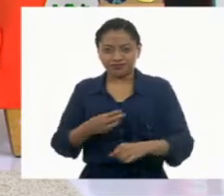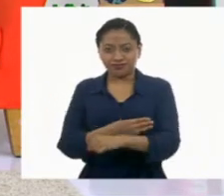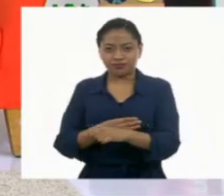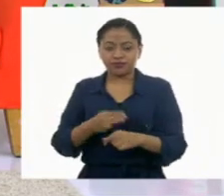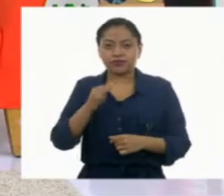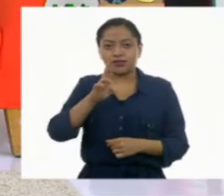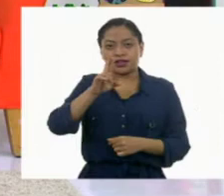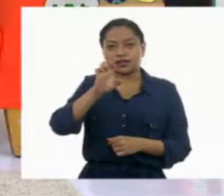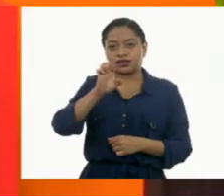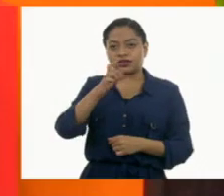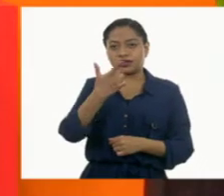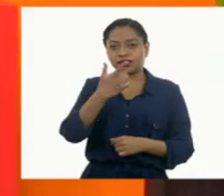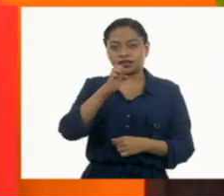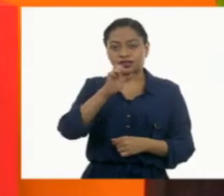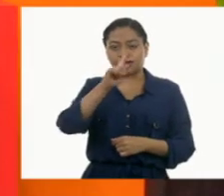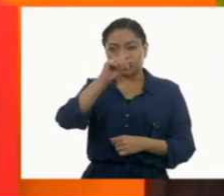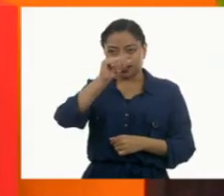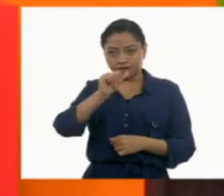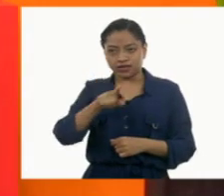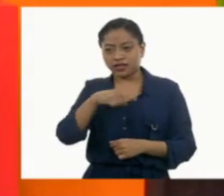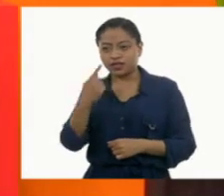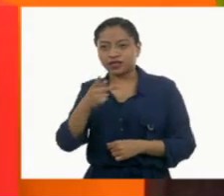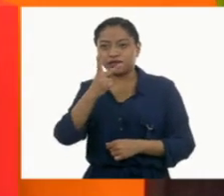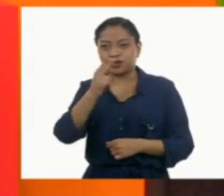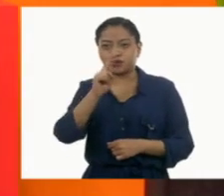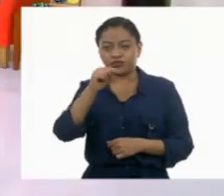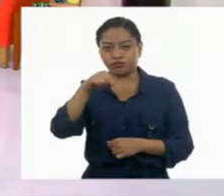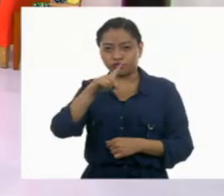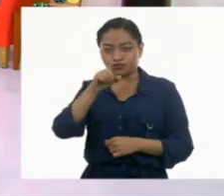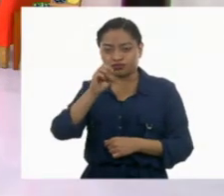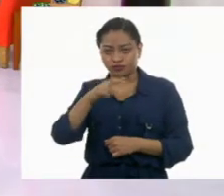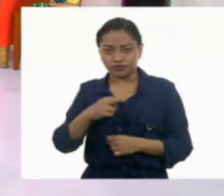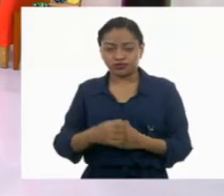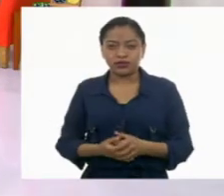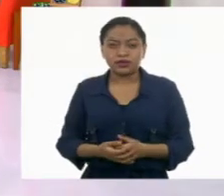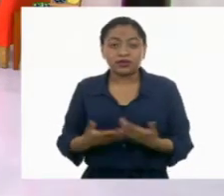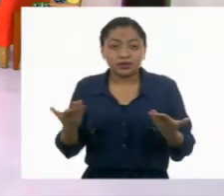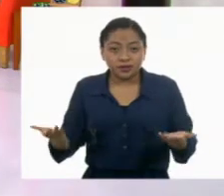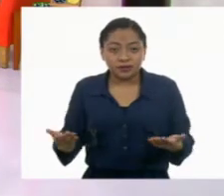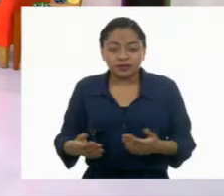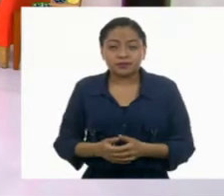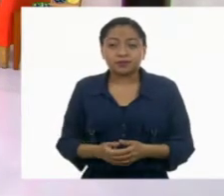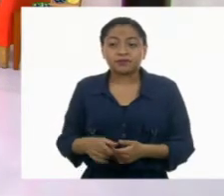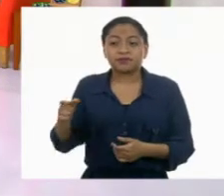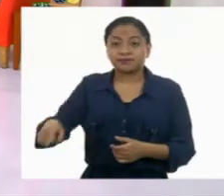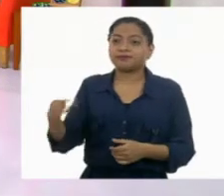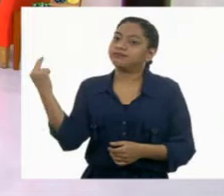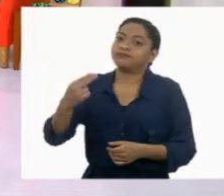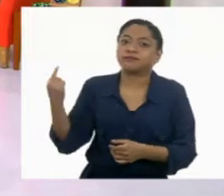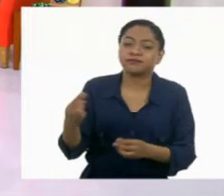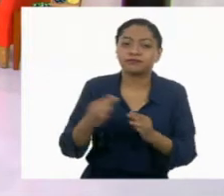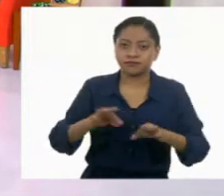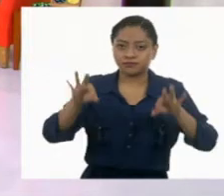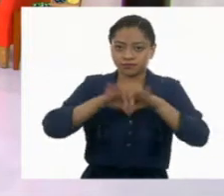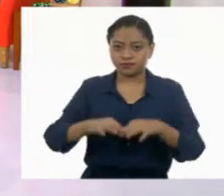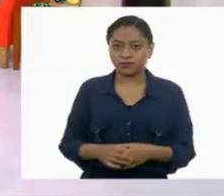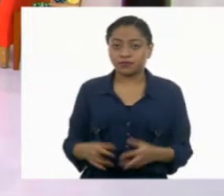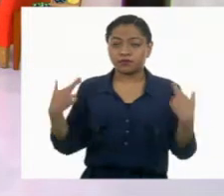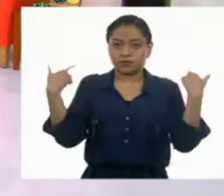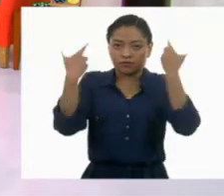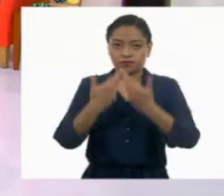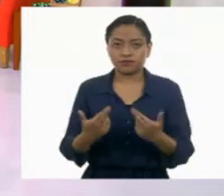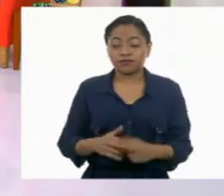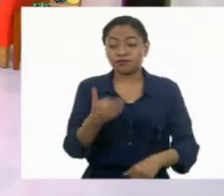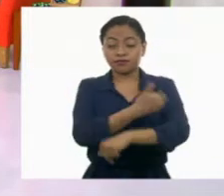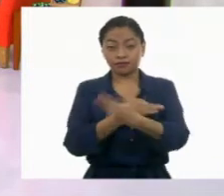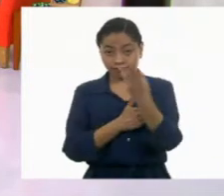herramientas de escritura. Entonces, a veces es necesario o siempre es necesario que tanto docentes